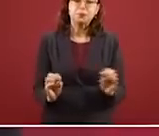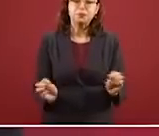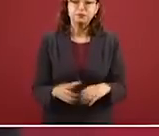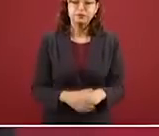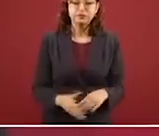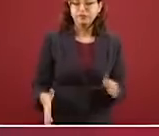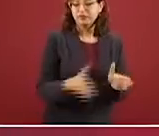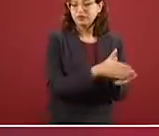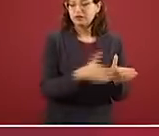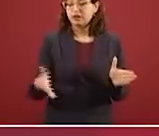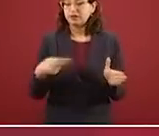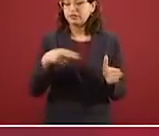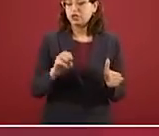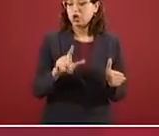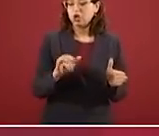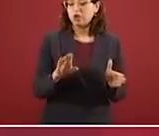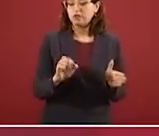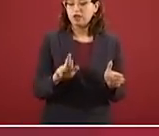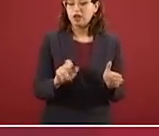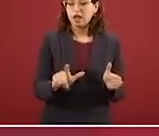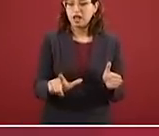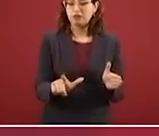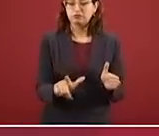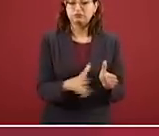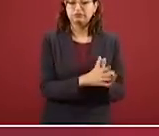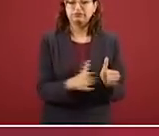En este periodo,